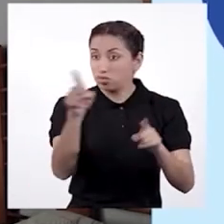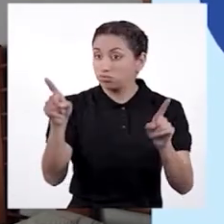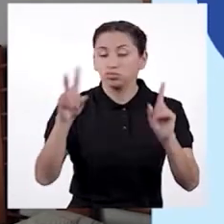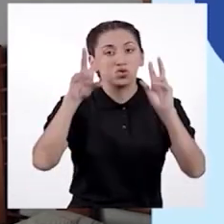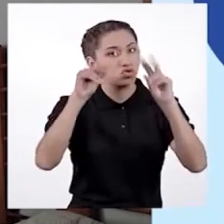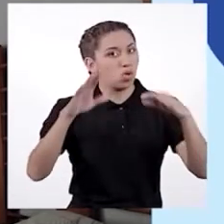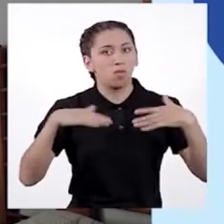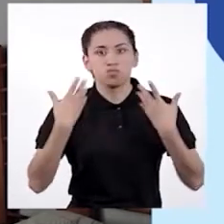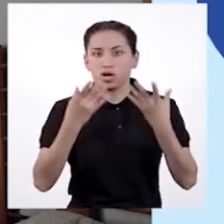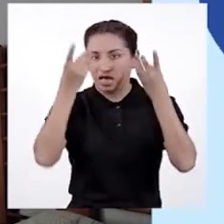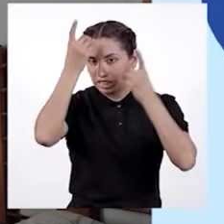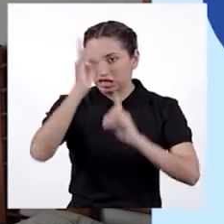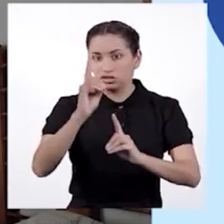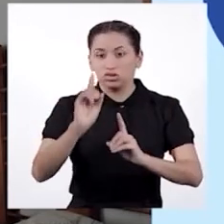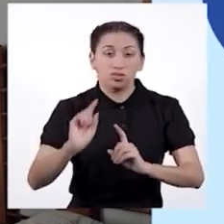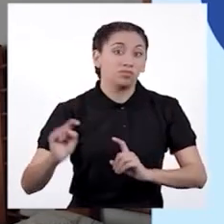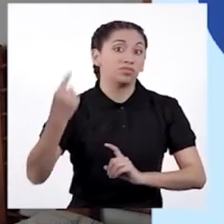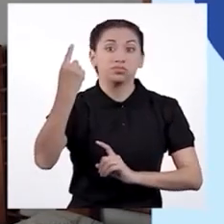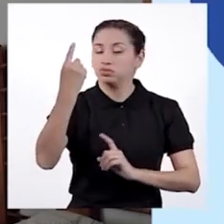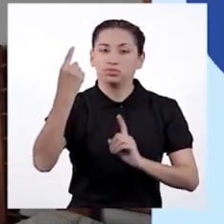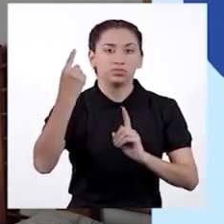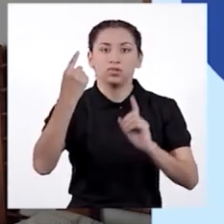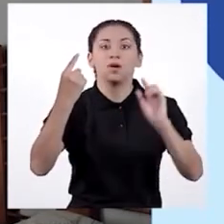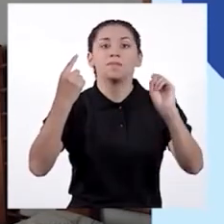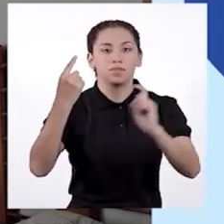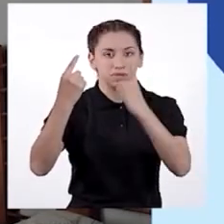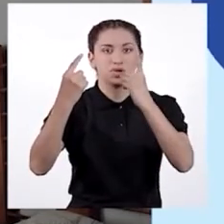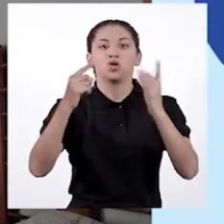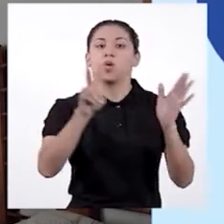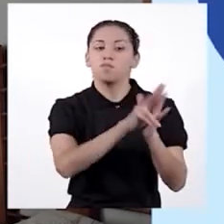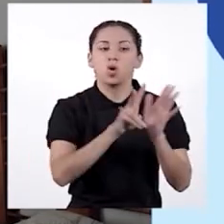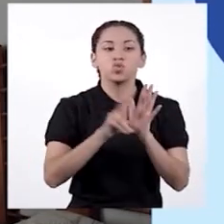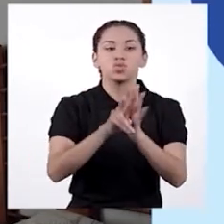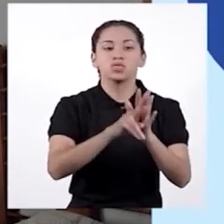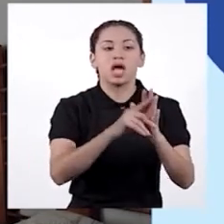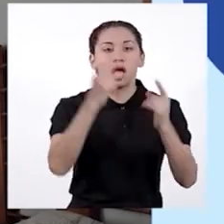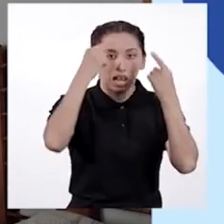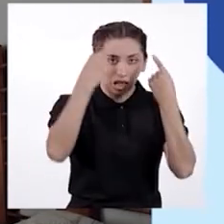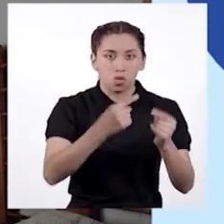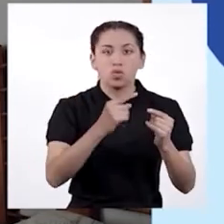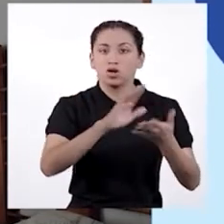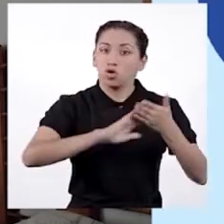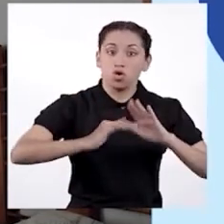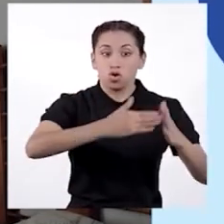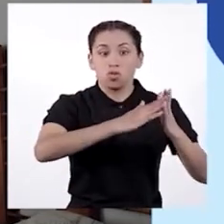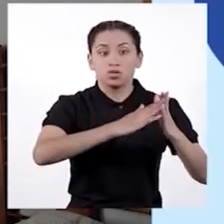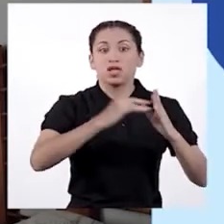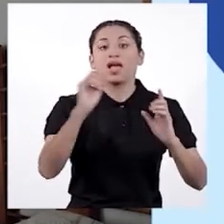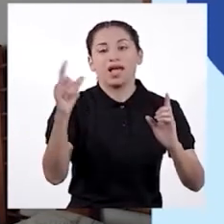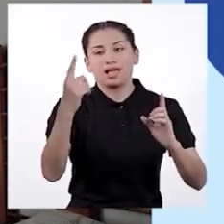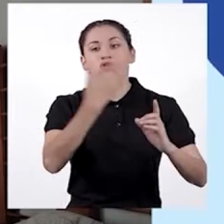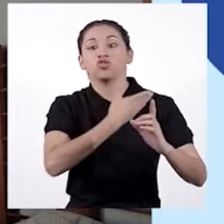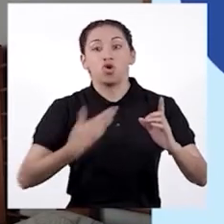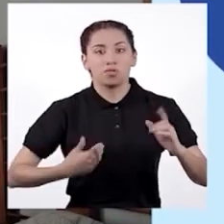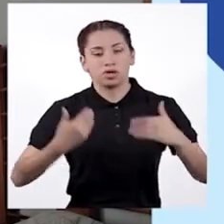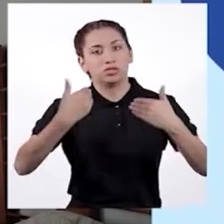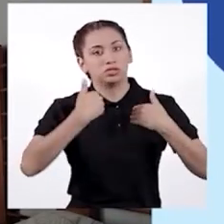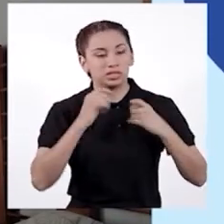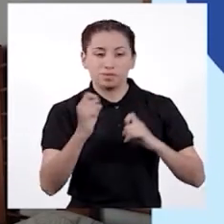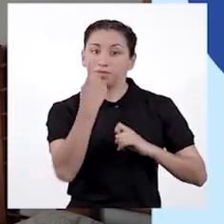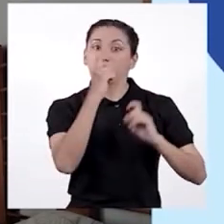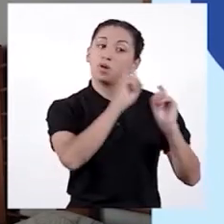puede tomar decisiones importantes sustituyendo la voluntad de los pueblos indígenas y que el Estado está obligado a